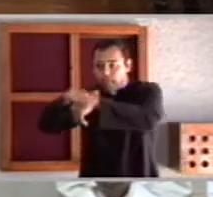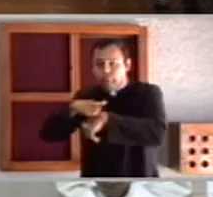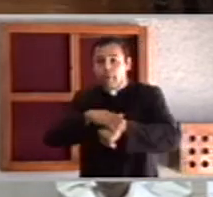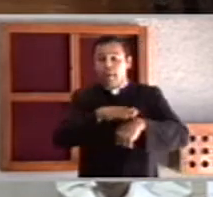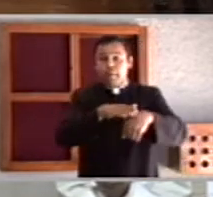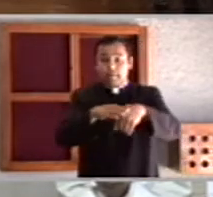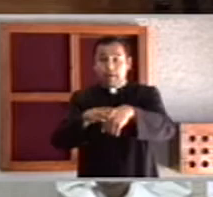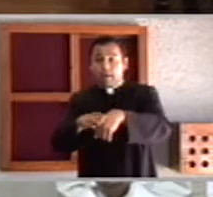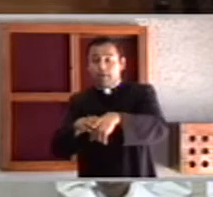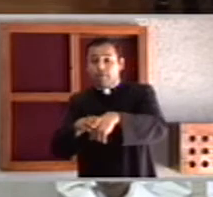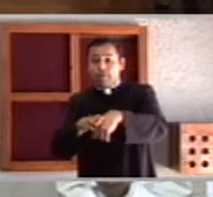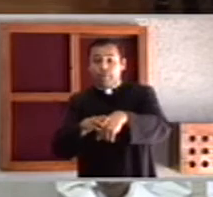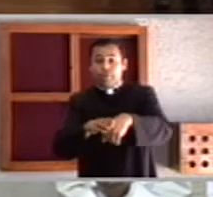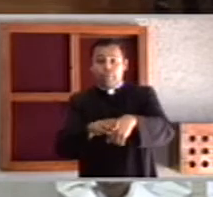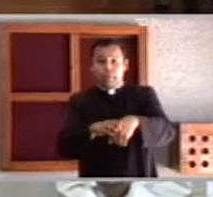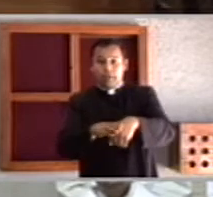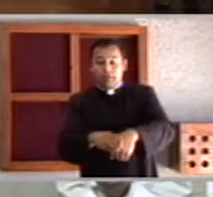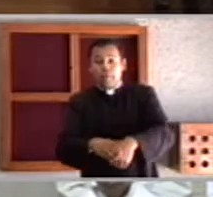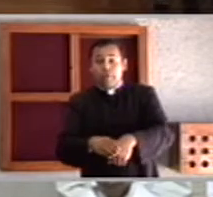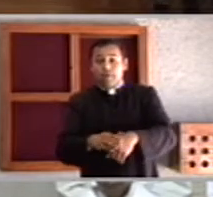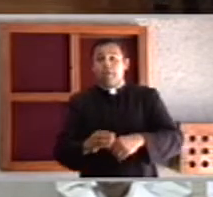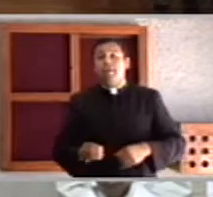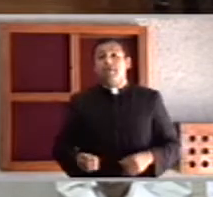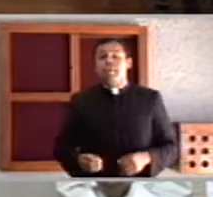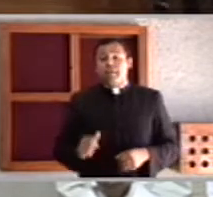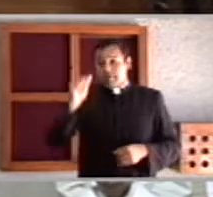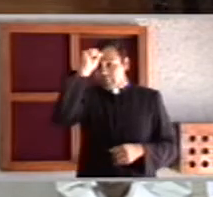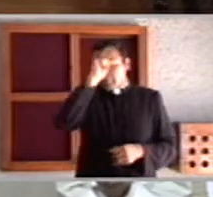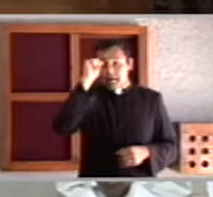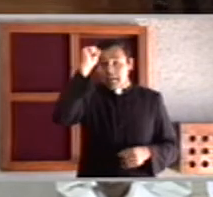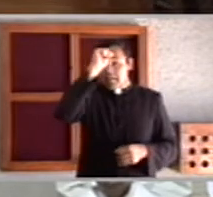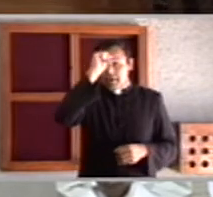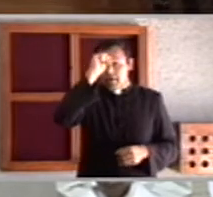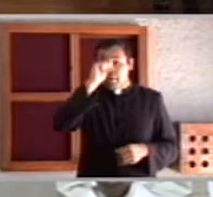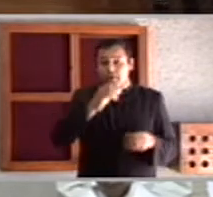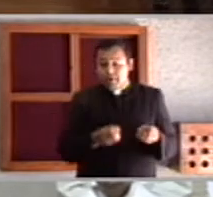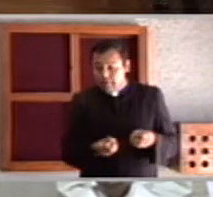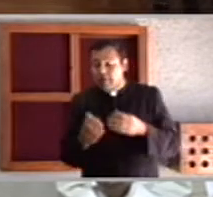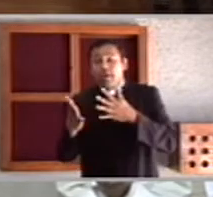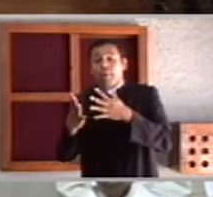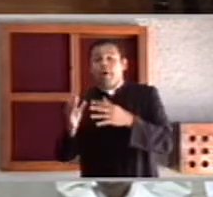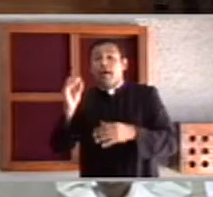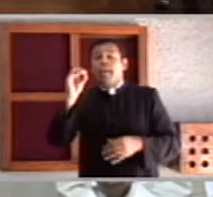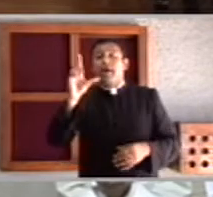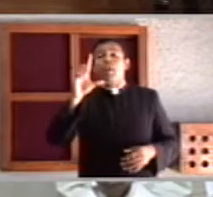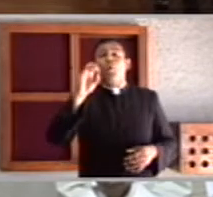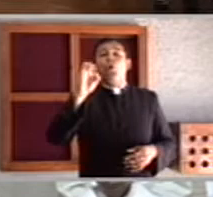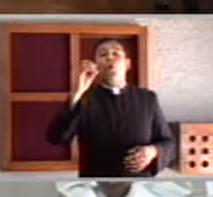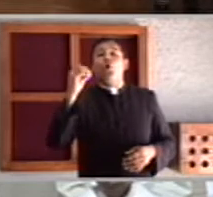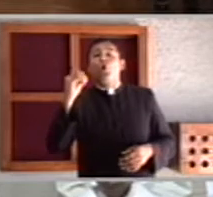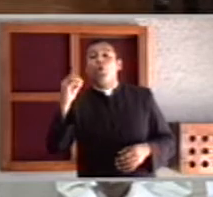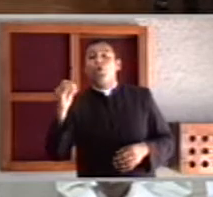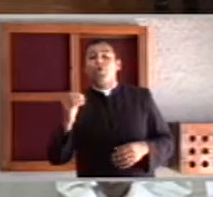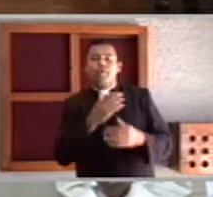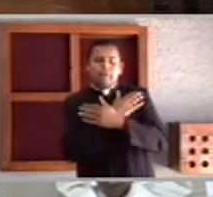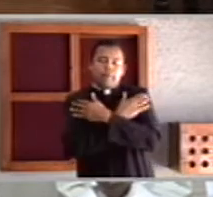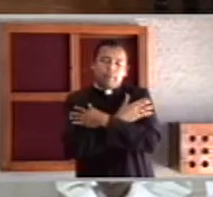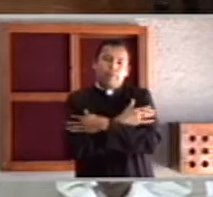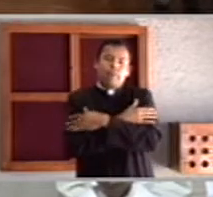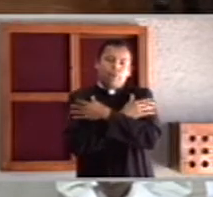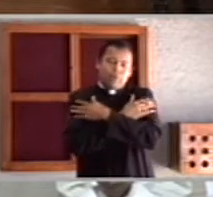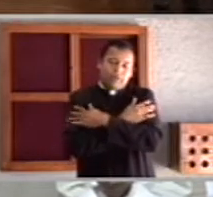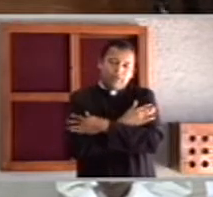óleo del consuelo. Oímos el domingo la aplicación de